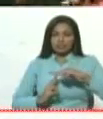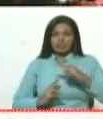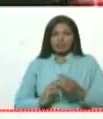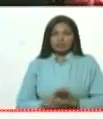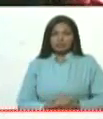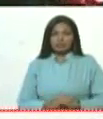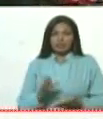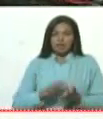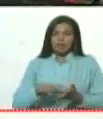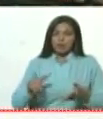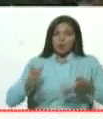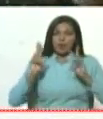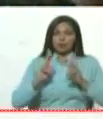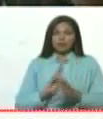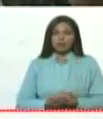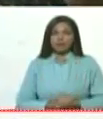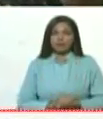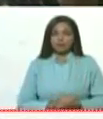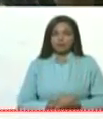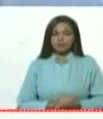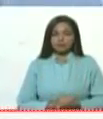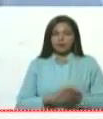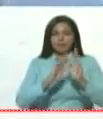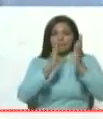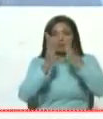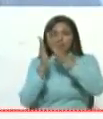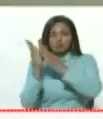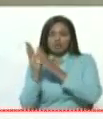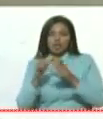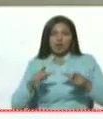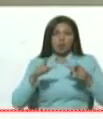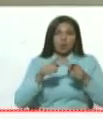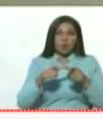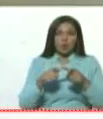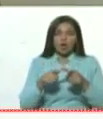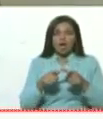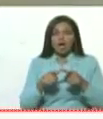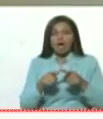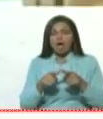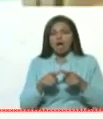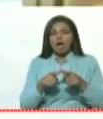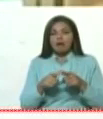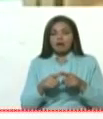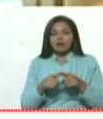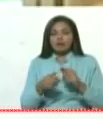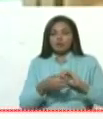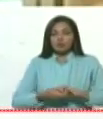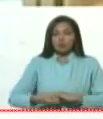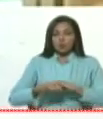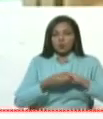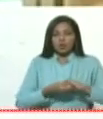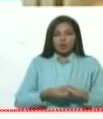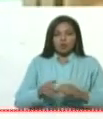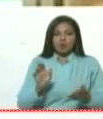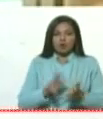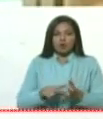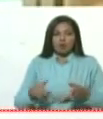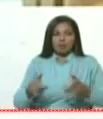Cristóbal, aprobado. Biblioteca Mario Briceño Iragorri, Trujillo,